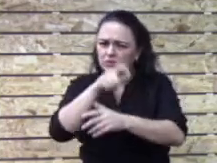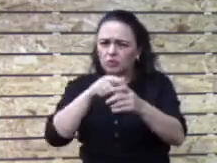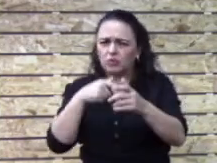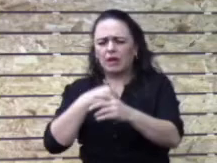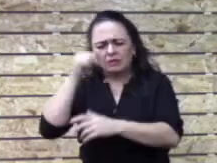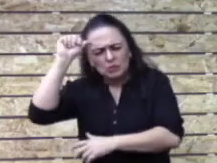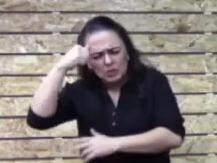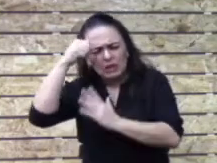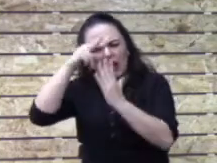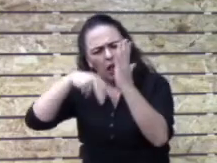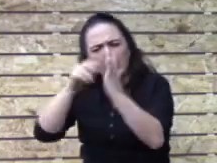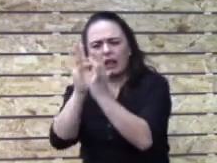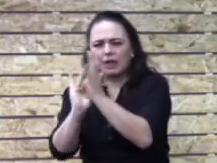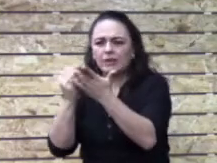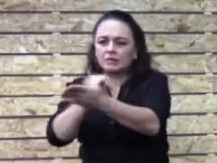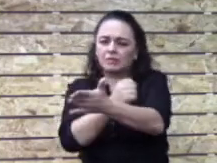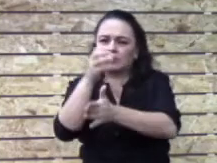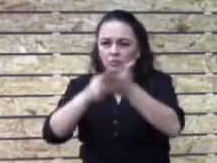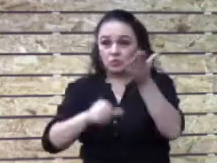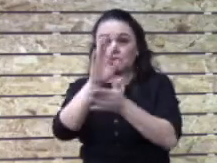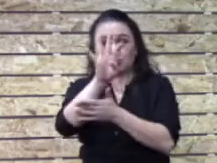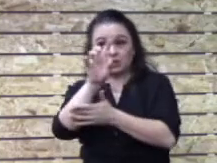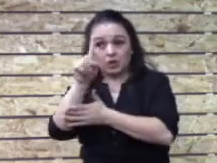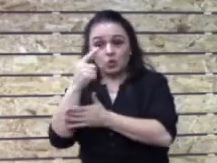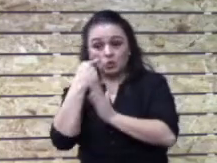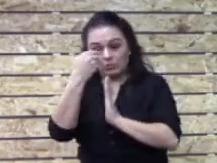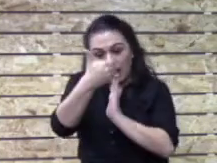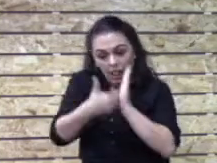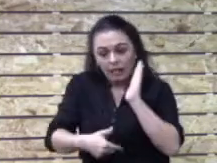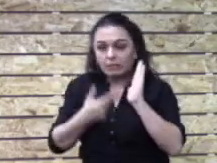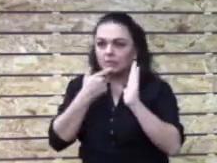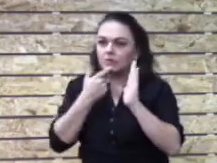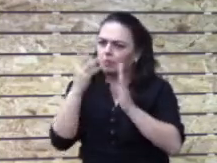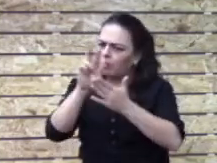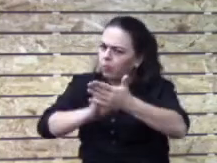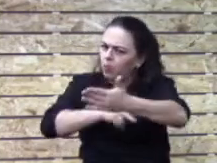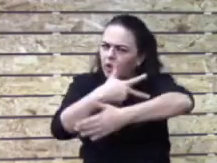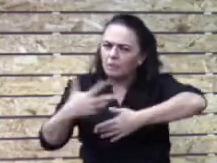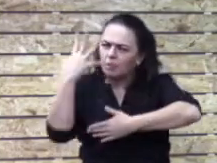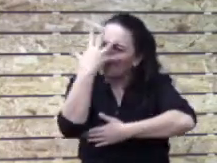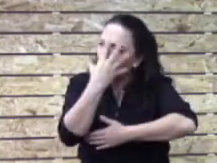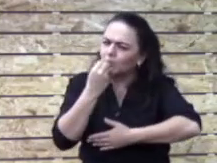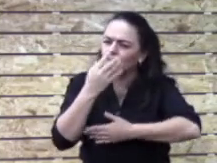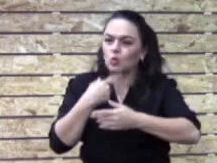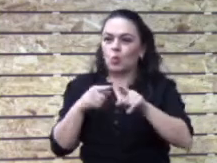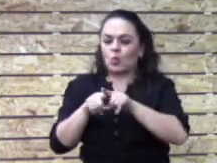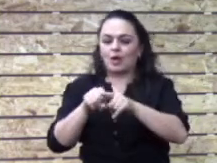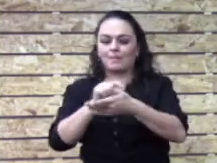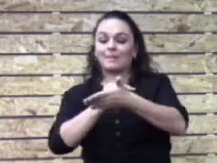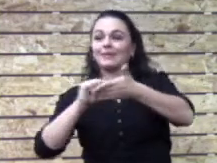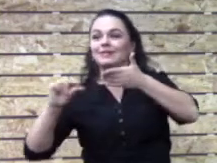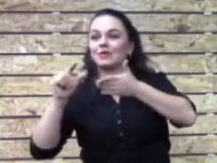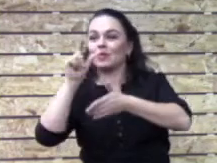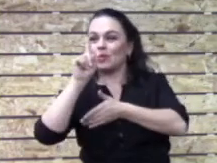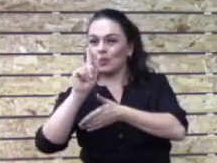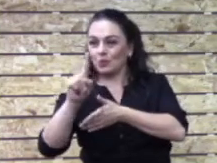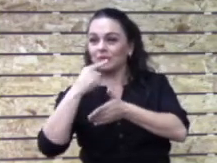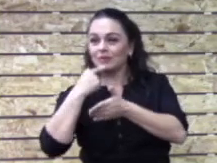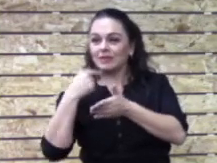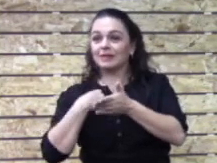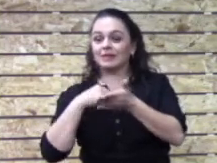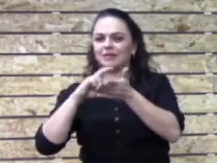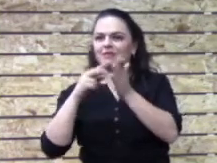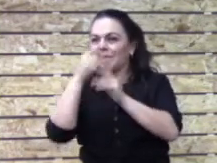verso primero, un precioso poema que podríamos decir el verso primero es algo así como el título. El que habita al abrigo